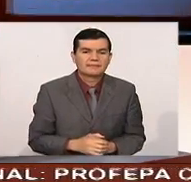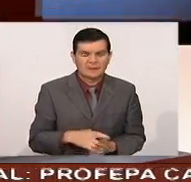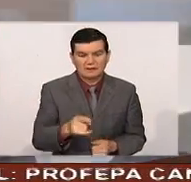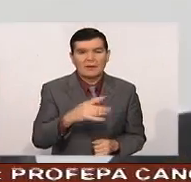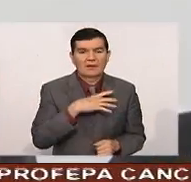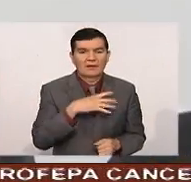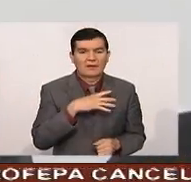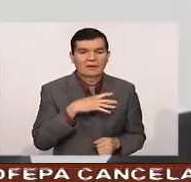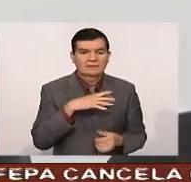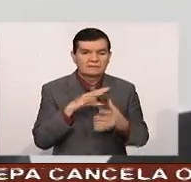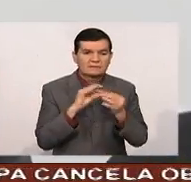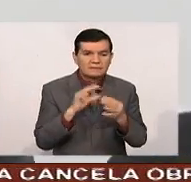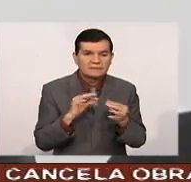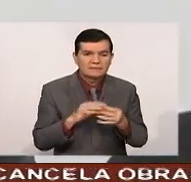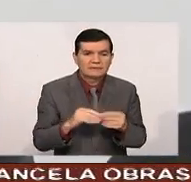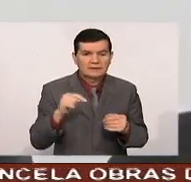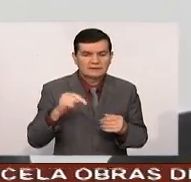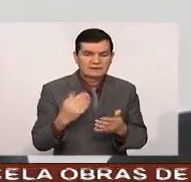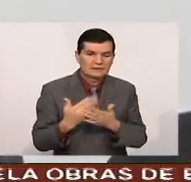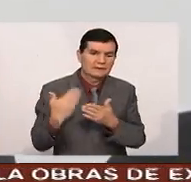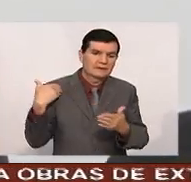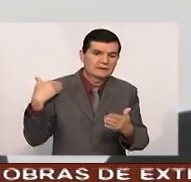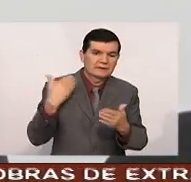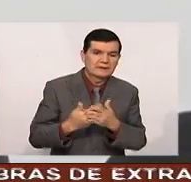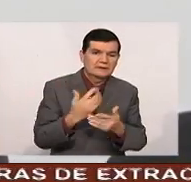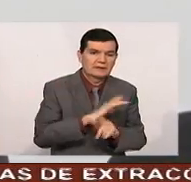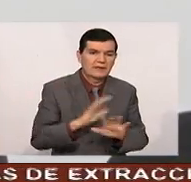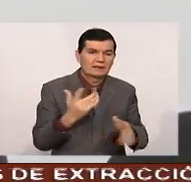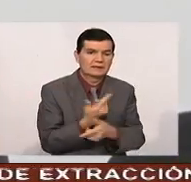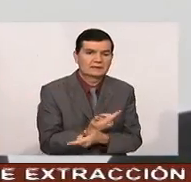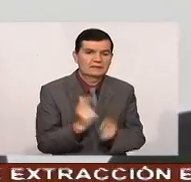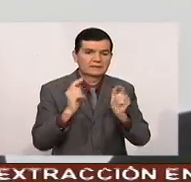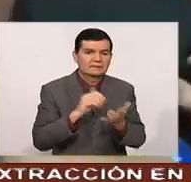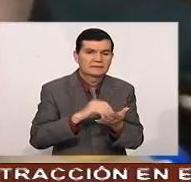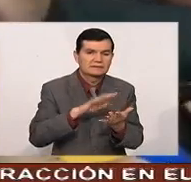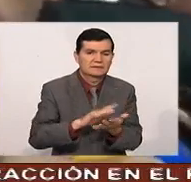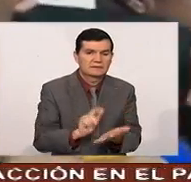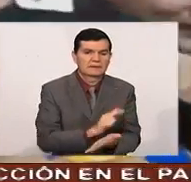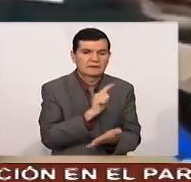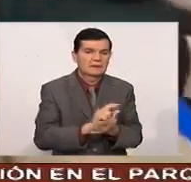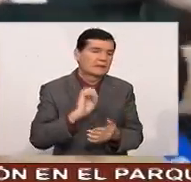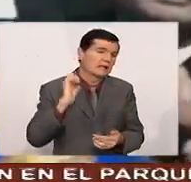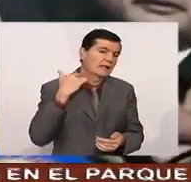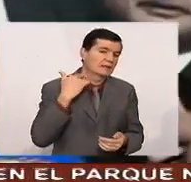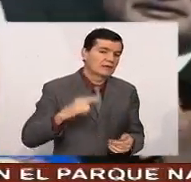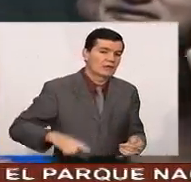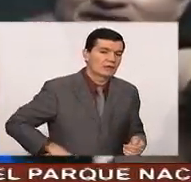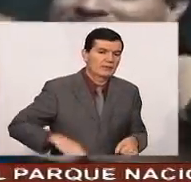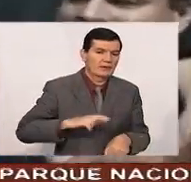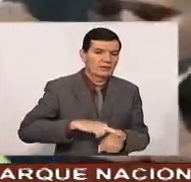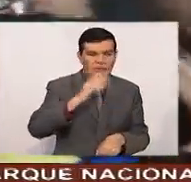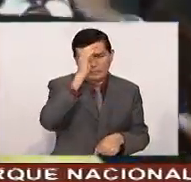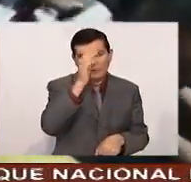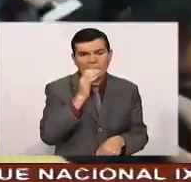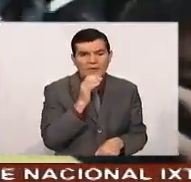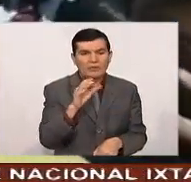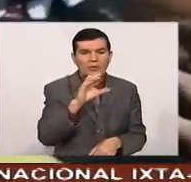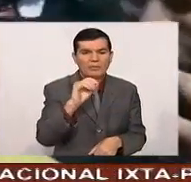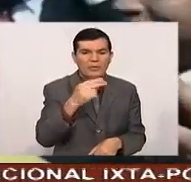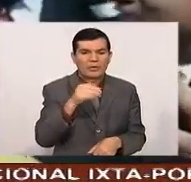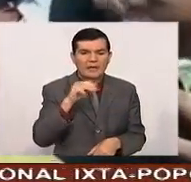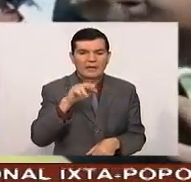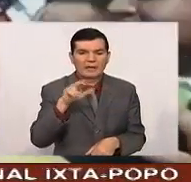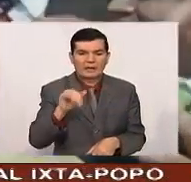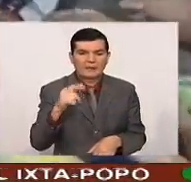se vino dando a conocer durante este fin de semana, ya quedó en libertad bajo las reservas de ley el exgobernador de Coahuila, Humberto Moreira.